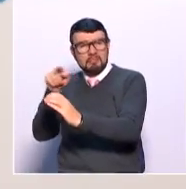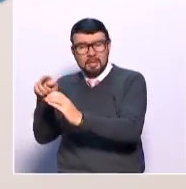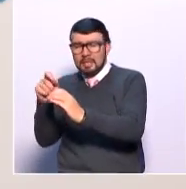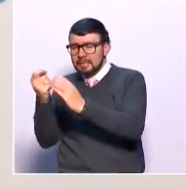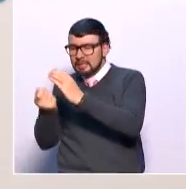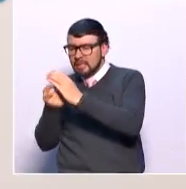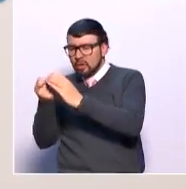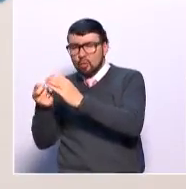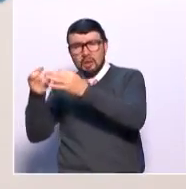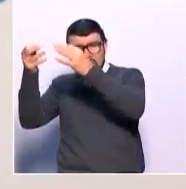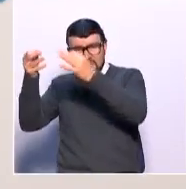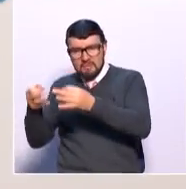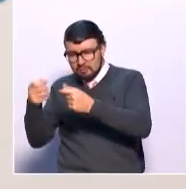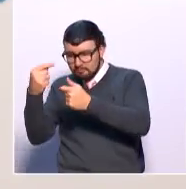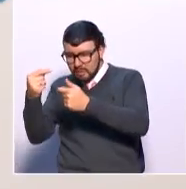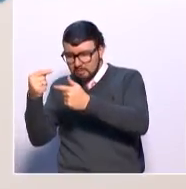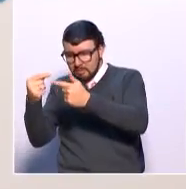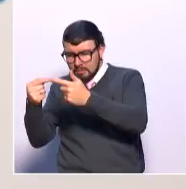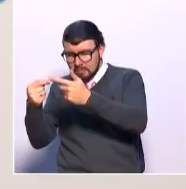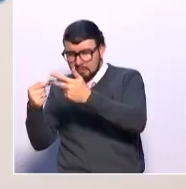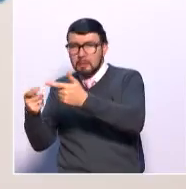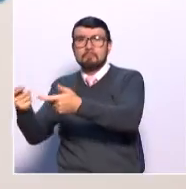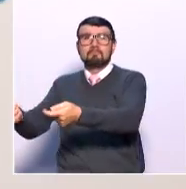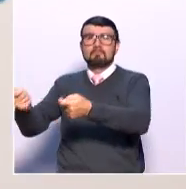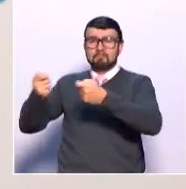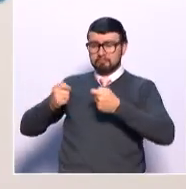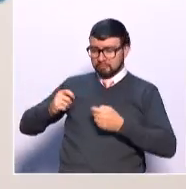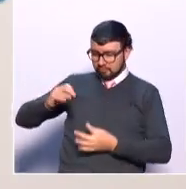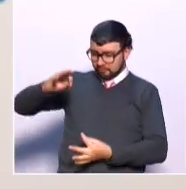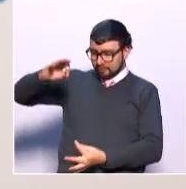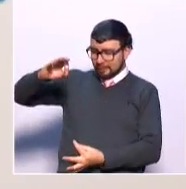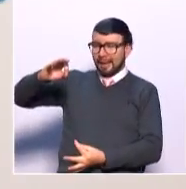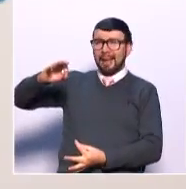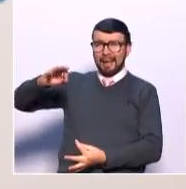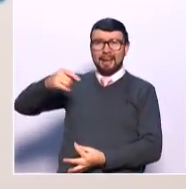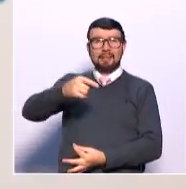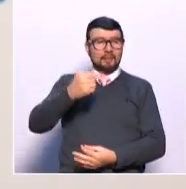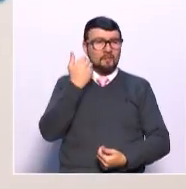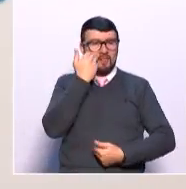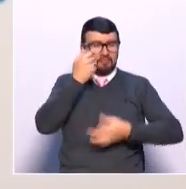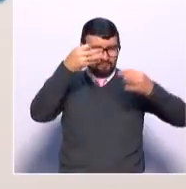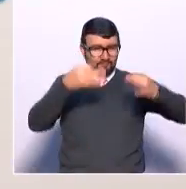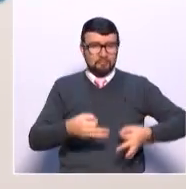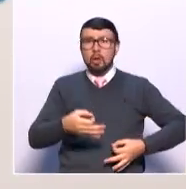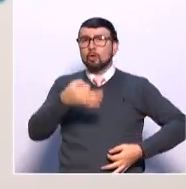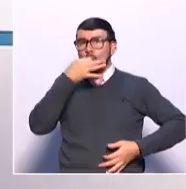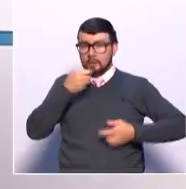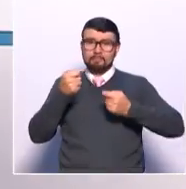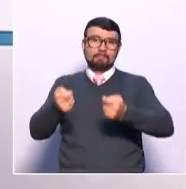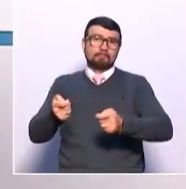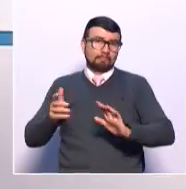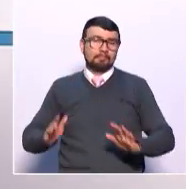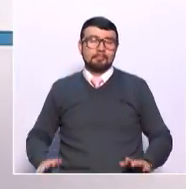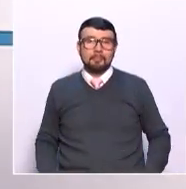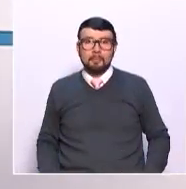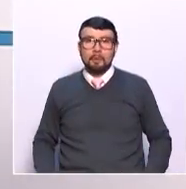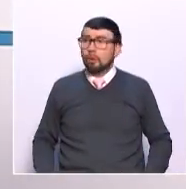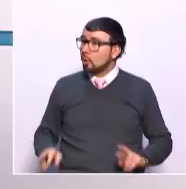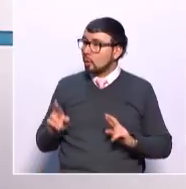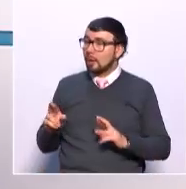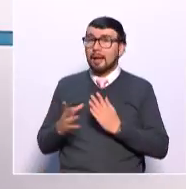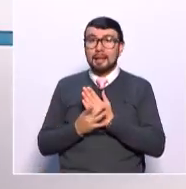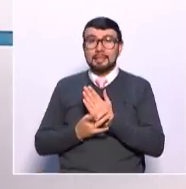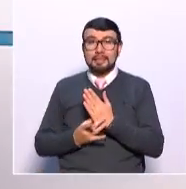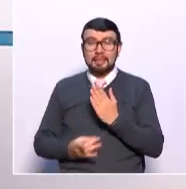característica y nos dice el diagnóstico por eso es importante en esta paciente hacer ese estudio por la el aceite de coco